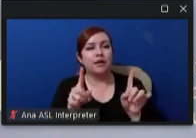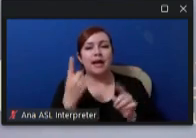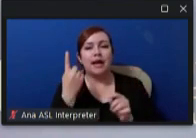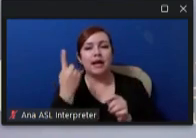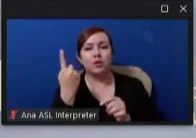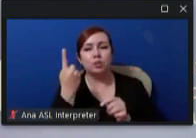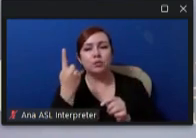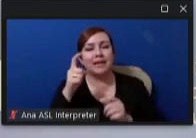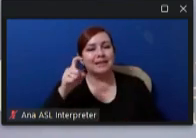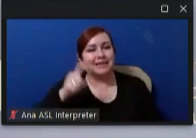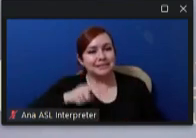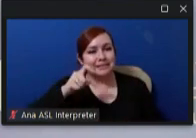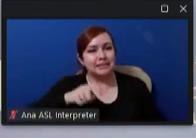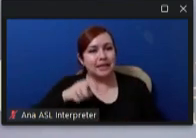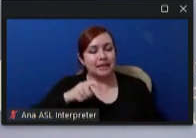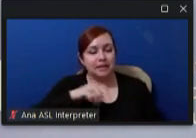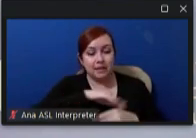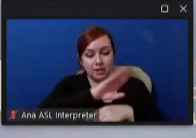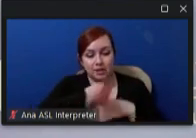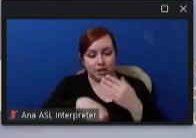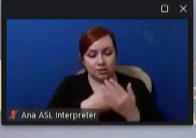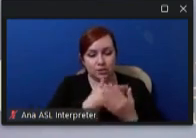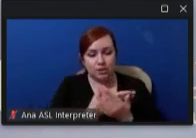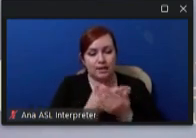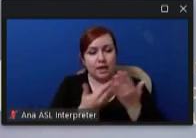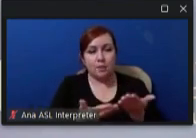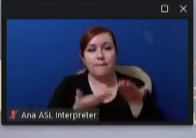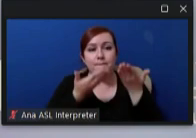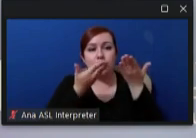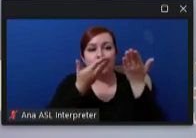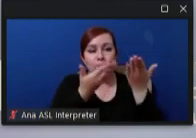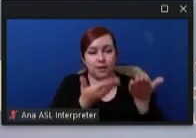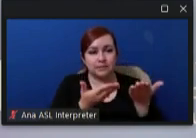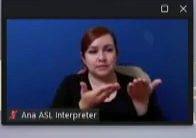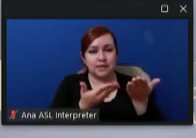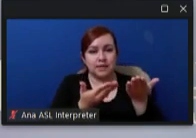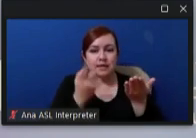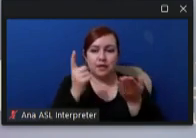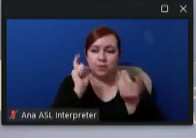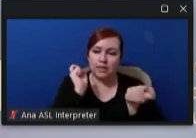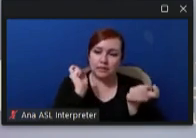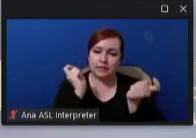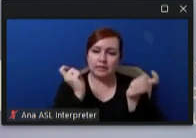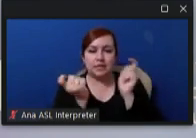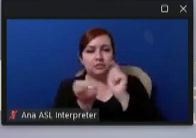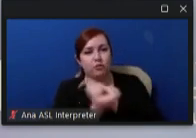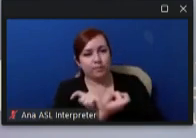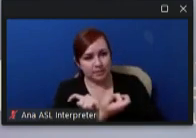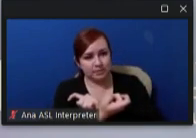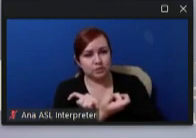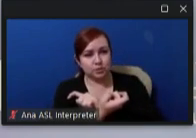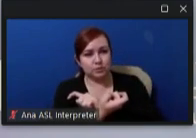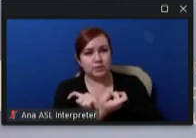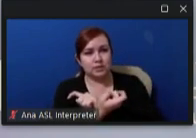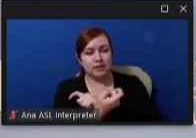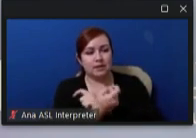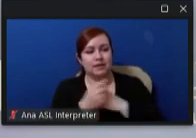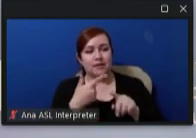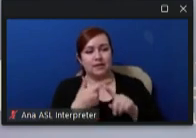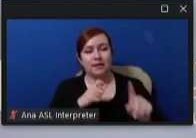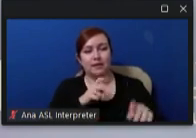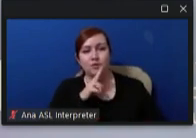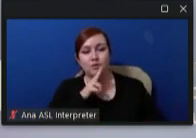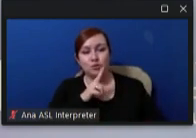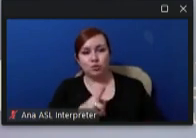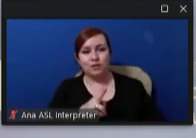toda esta propuesta de una transformación de Honduras, una